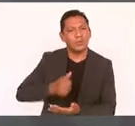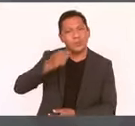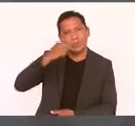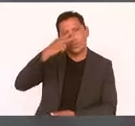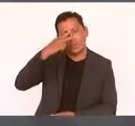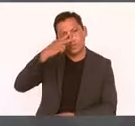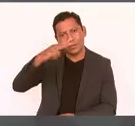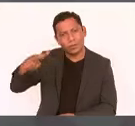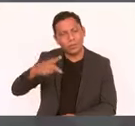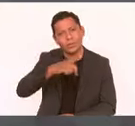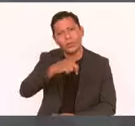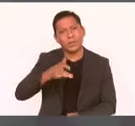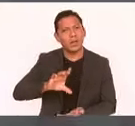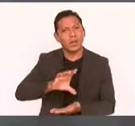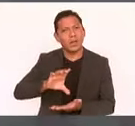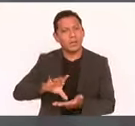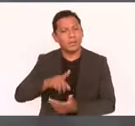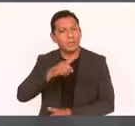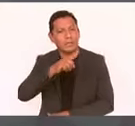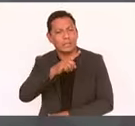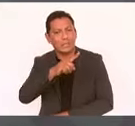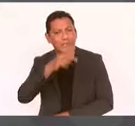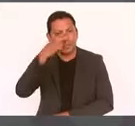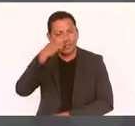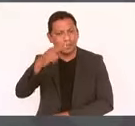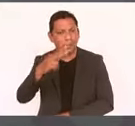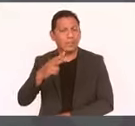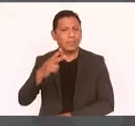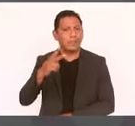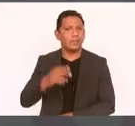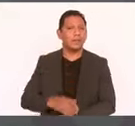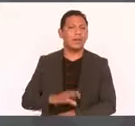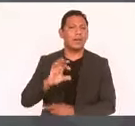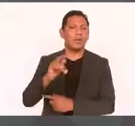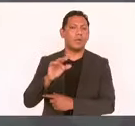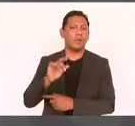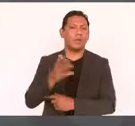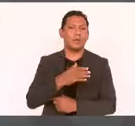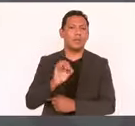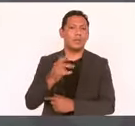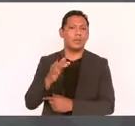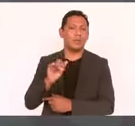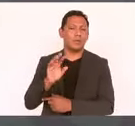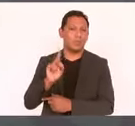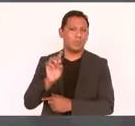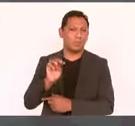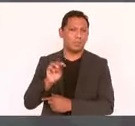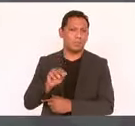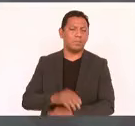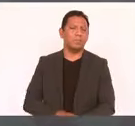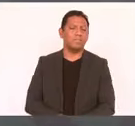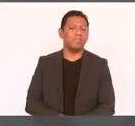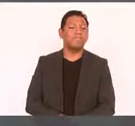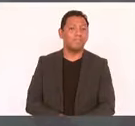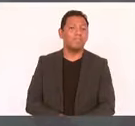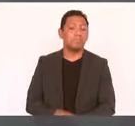capital, la capital de todos los mexicanos, la doctora Claudia Sheinbaum. Hemos